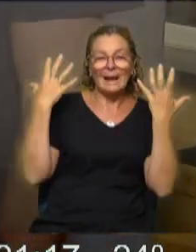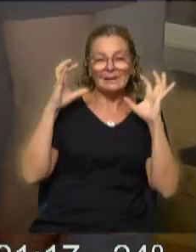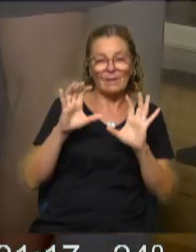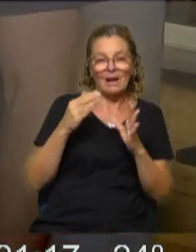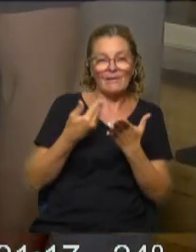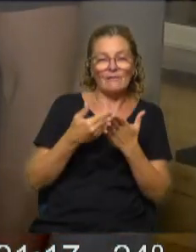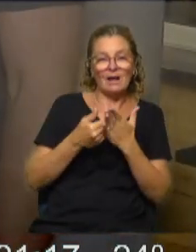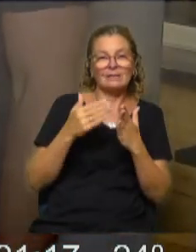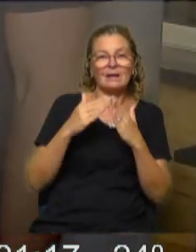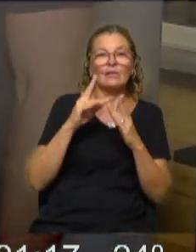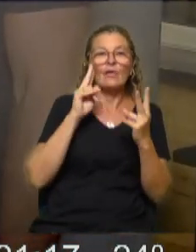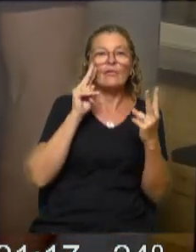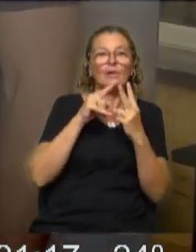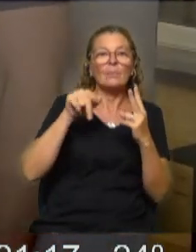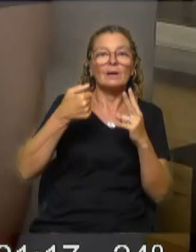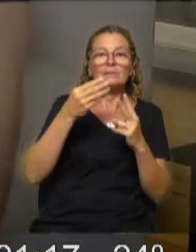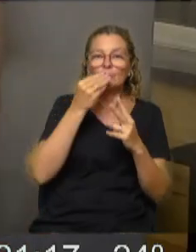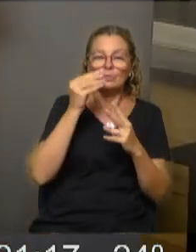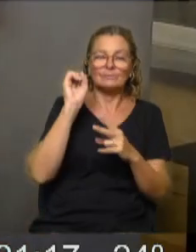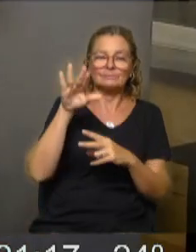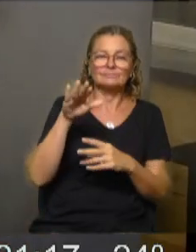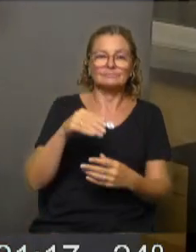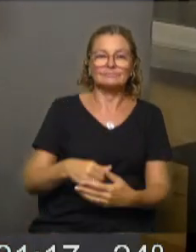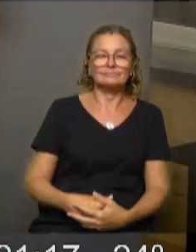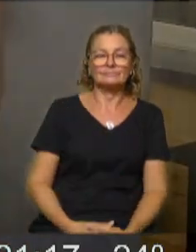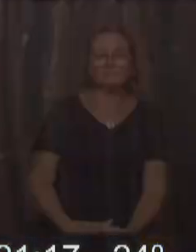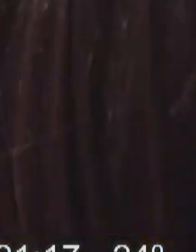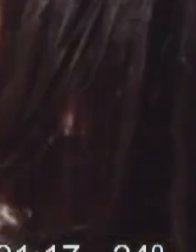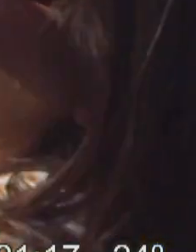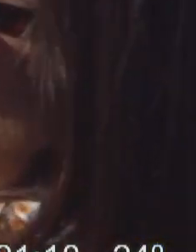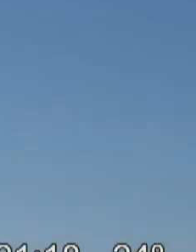Hogar. Chicos, nos vemos mañana. Beso grande. El verano.